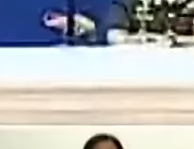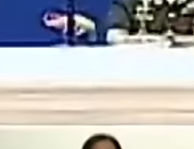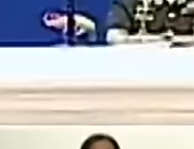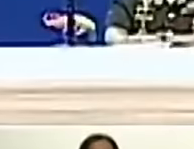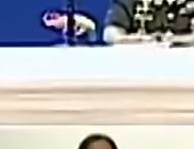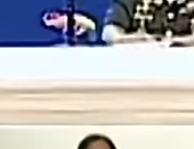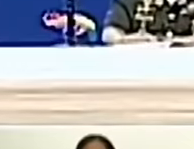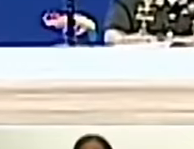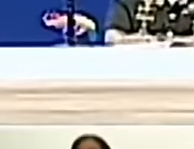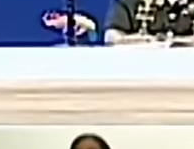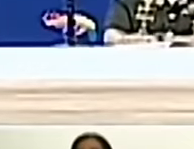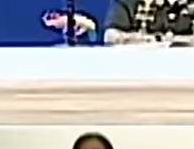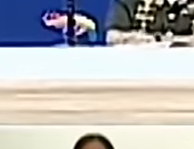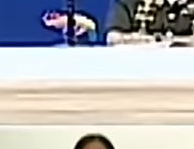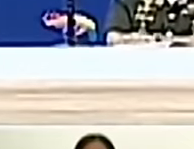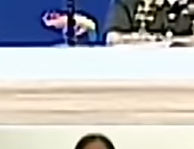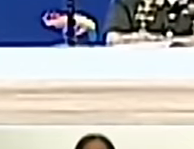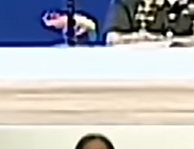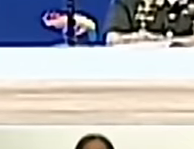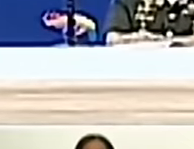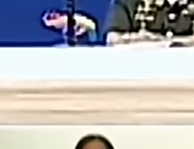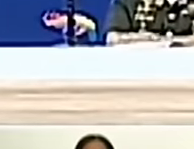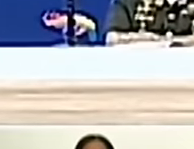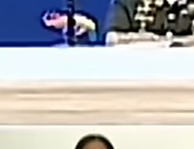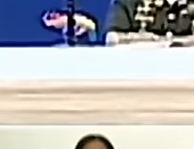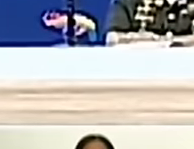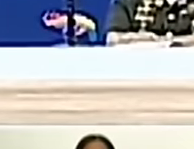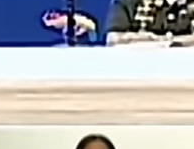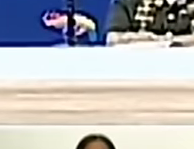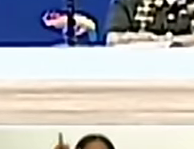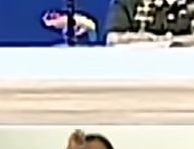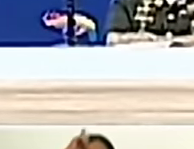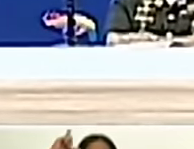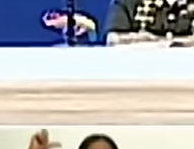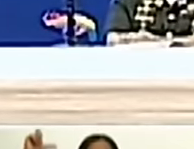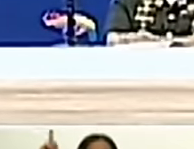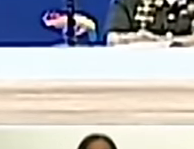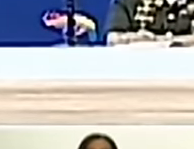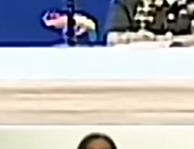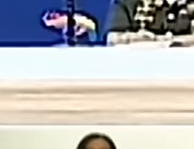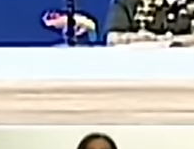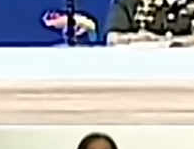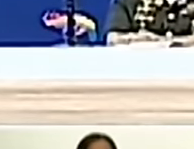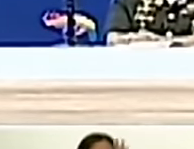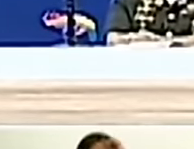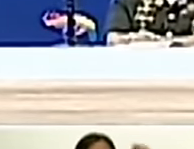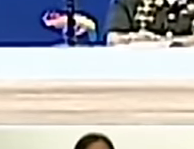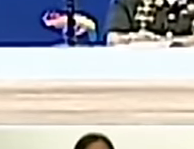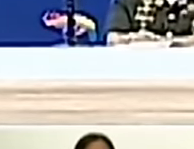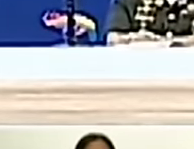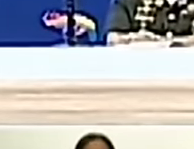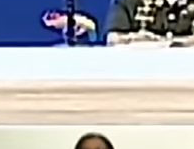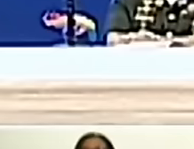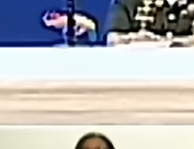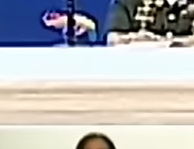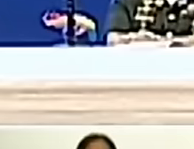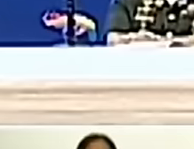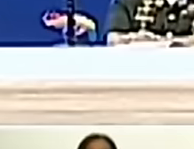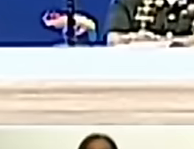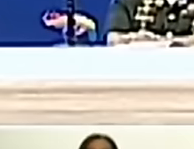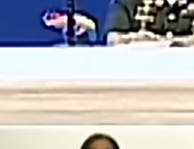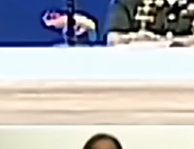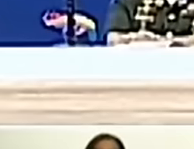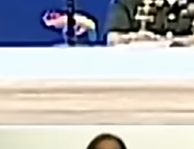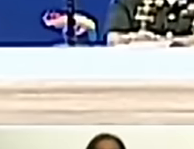cuadra perfectamente con la lógica jurídica, diplomática, política, histórica de las